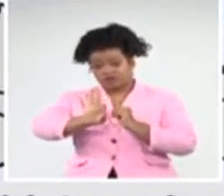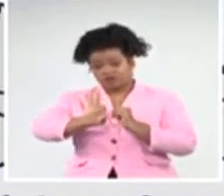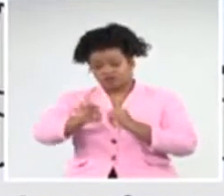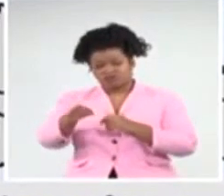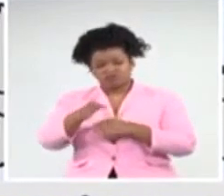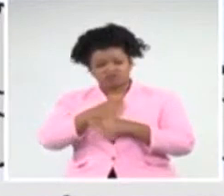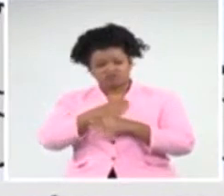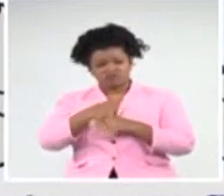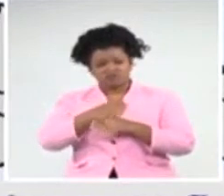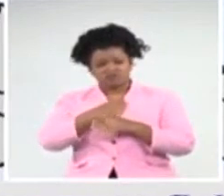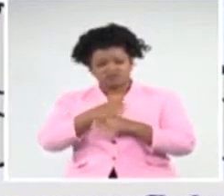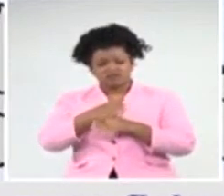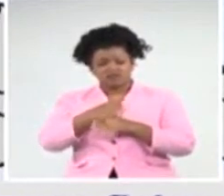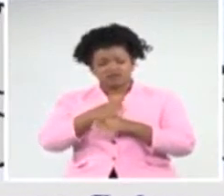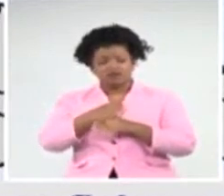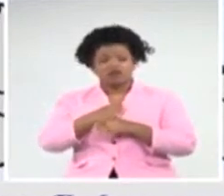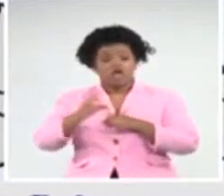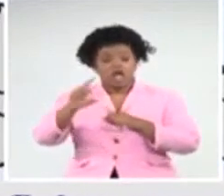499 en Camagüey,